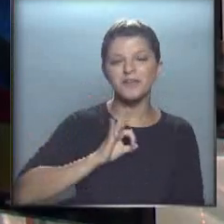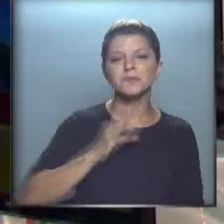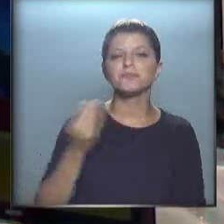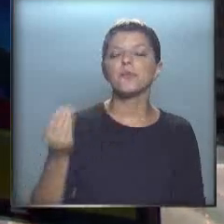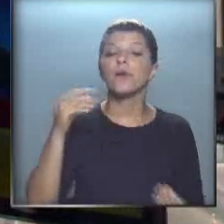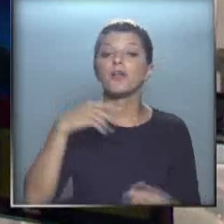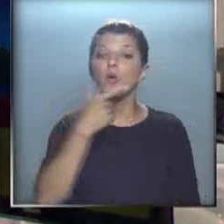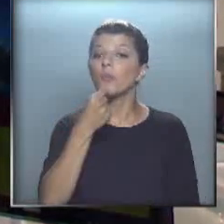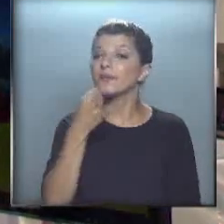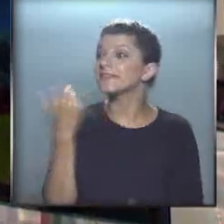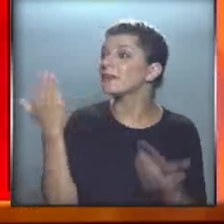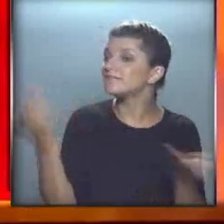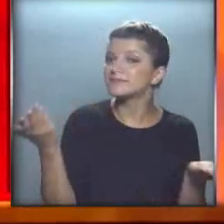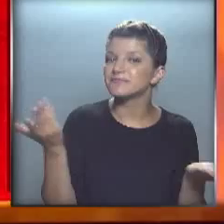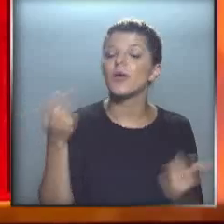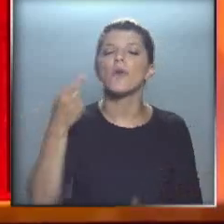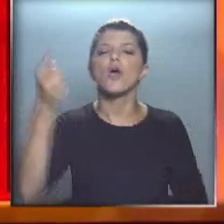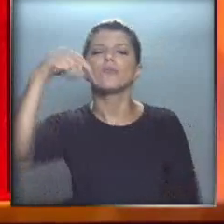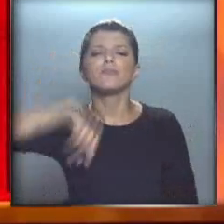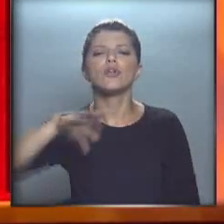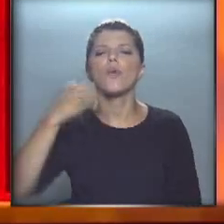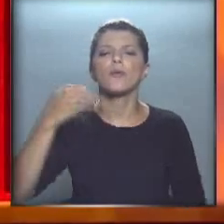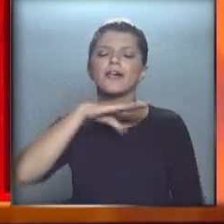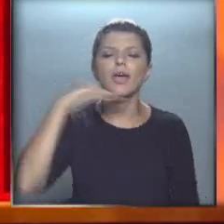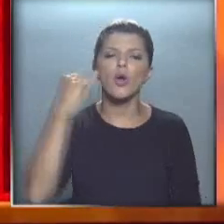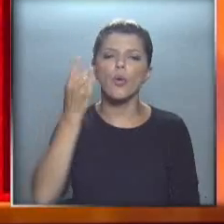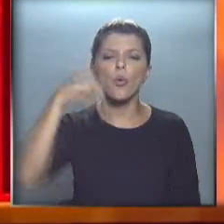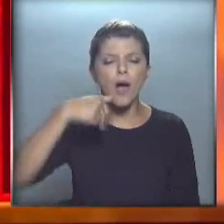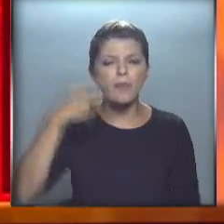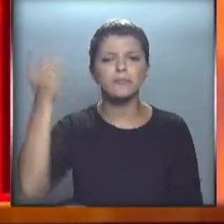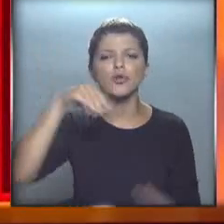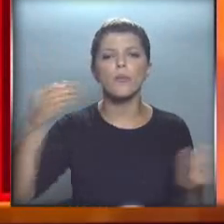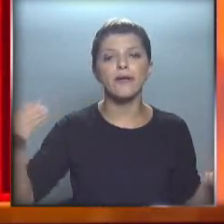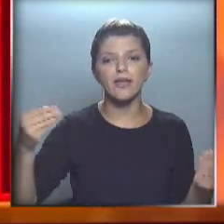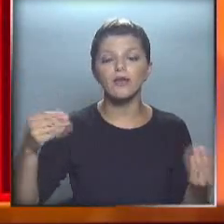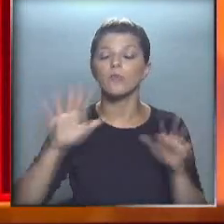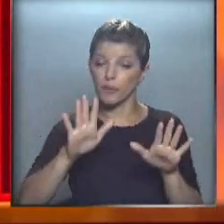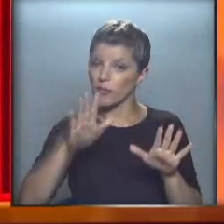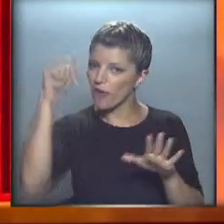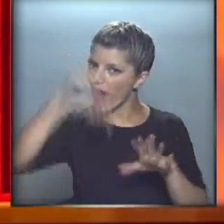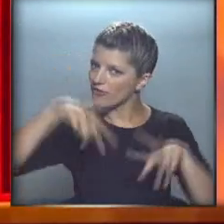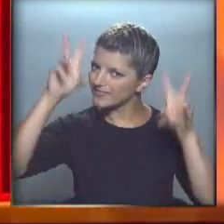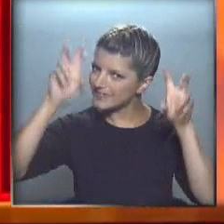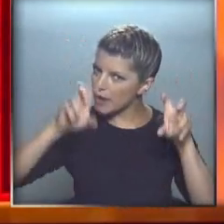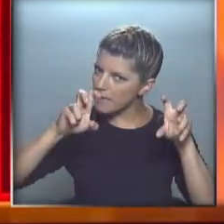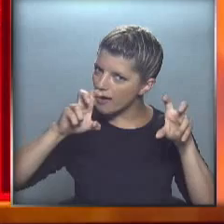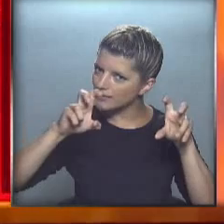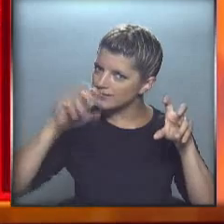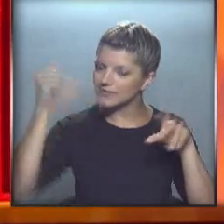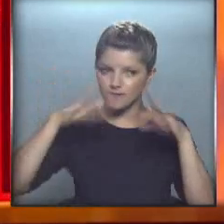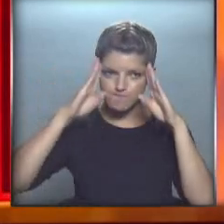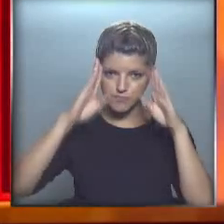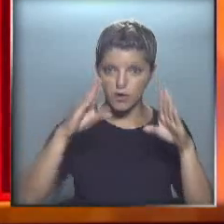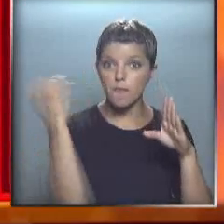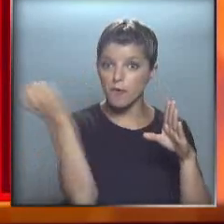Huiza, lo tenemos a Juan Cabandier. ¿Por qué está Juan acá? Bueno, porque es emblemático, Juan, de un tema del cual vamos a meternos, vamos a ser parte a través